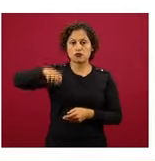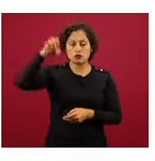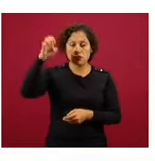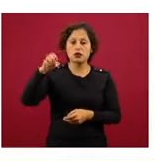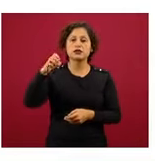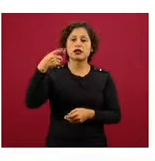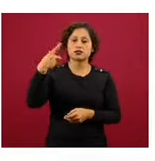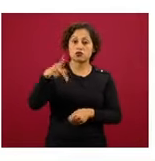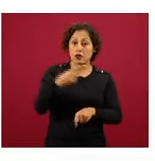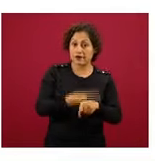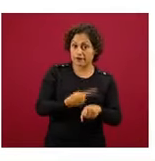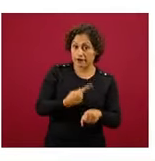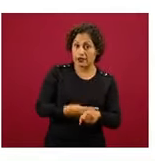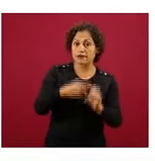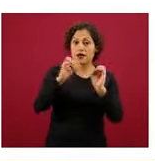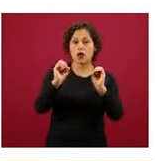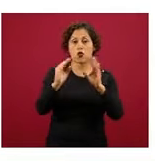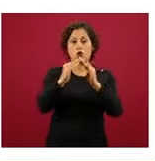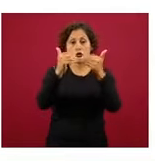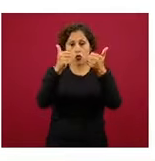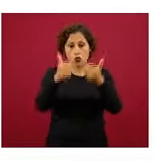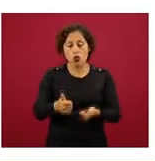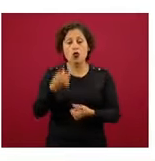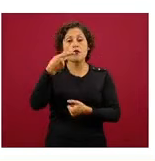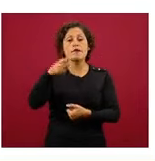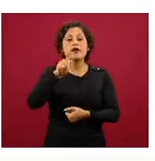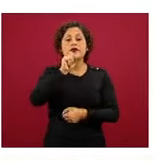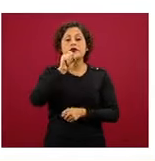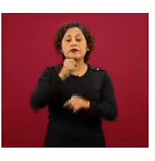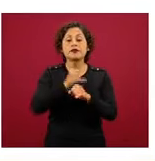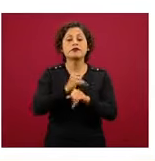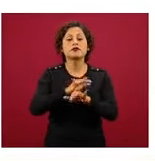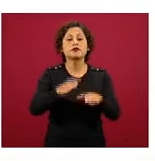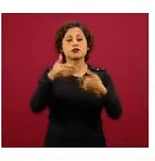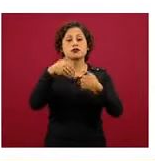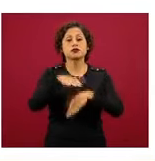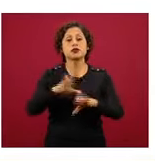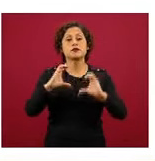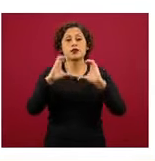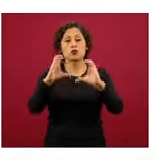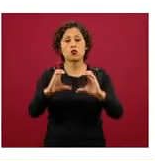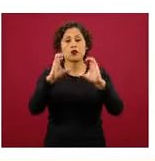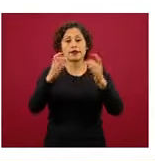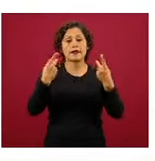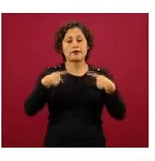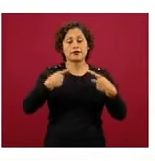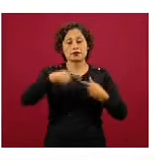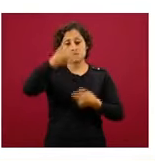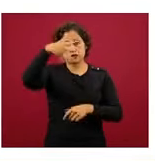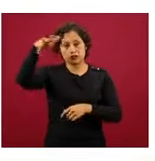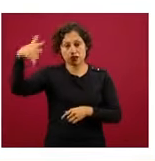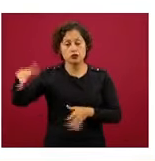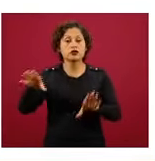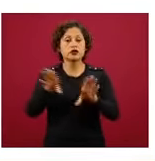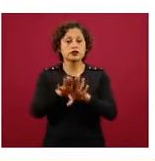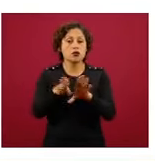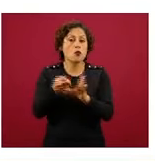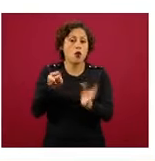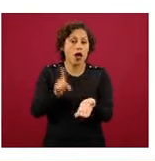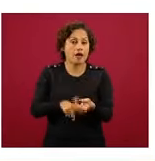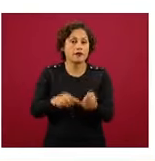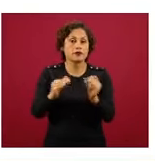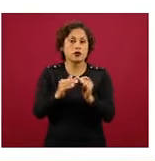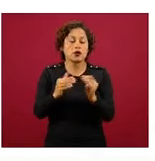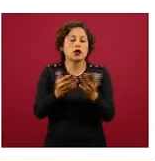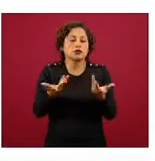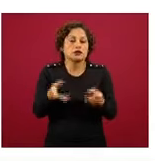enfermedad, pero sobre todo a la prevención y los cuidados de las personas mayores y qué es lo que en el domicilio debemos